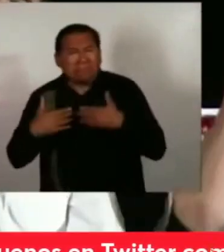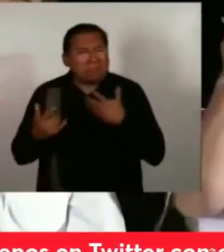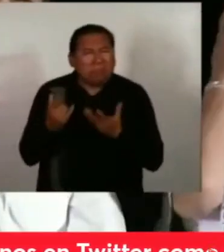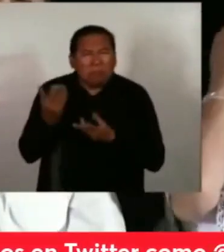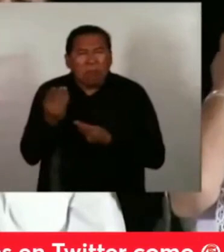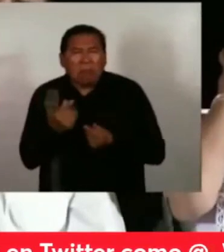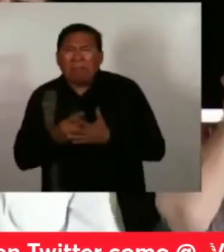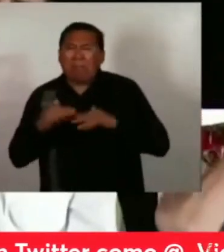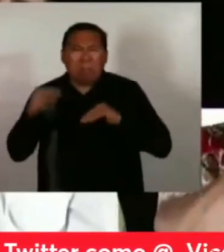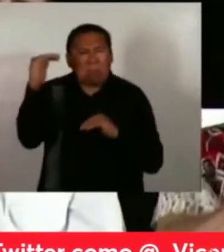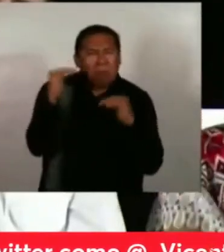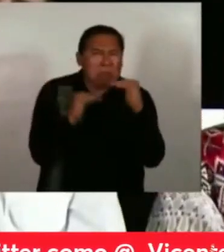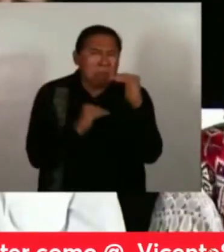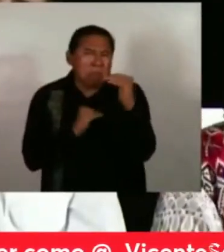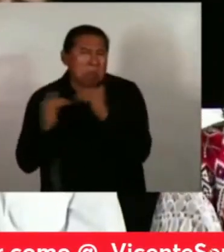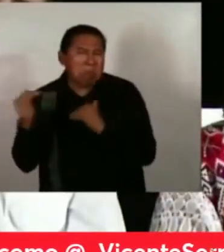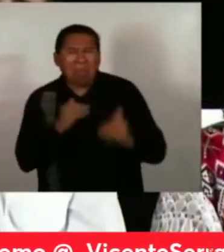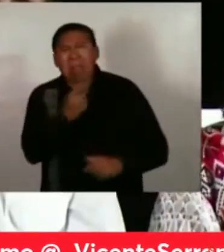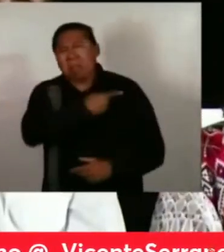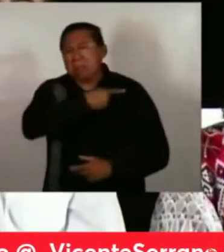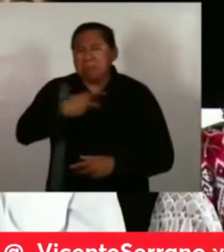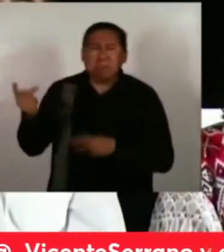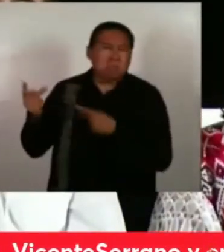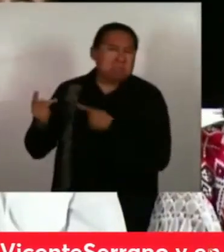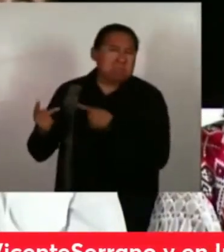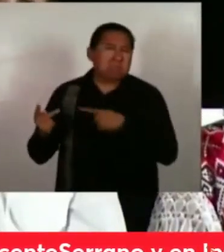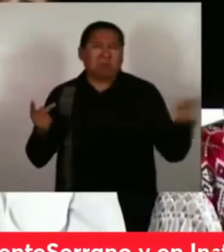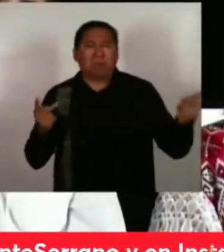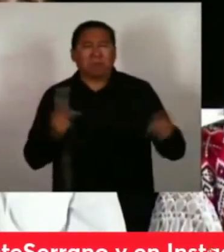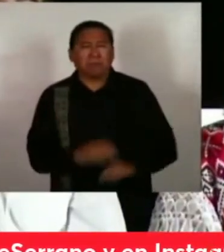de desigualdades, de pobreza.